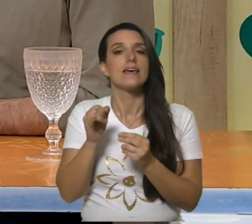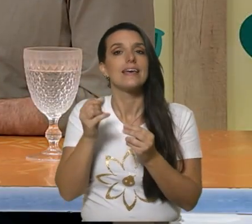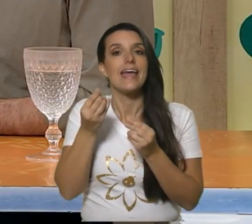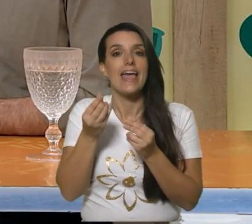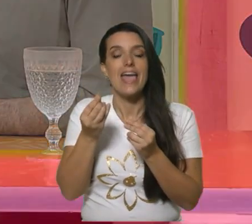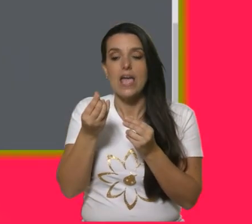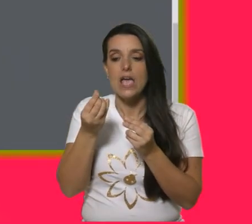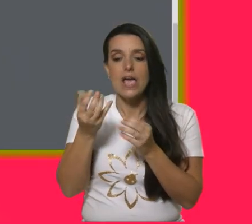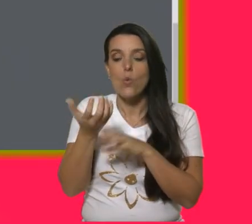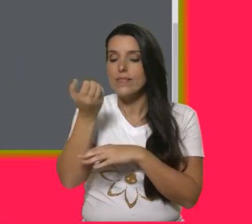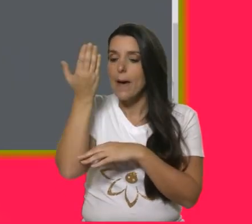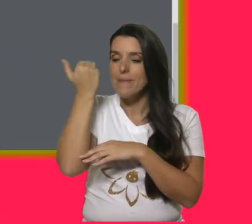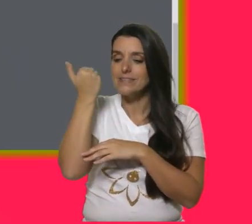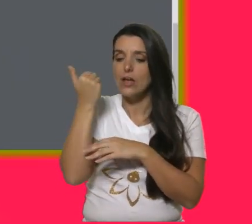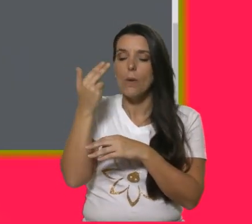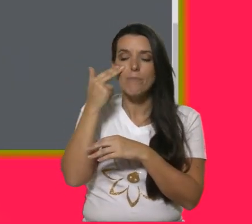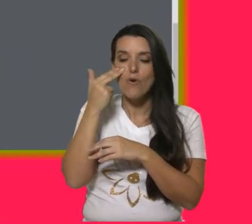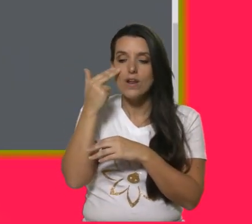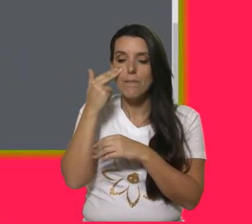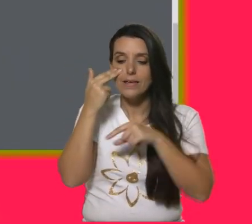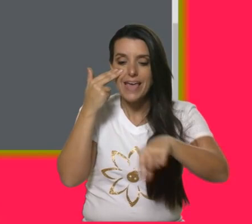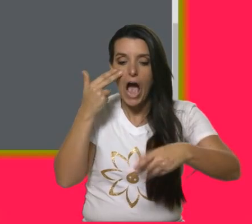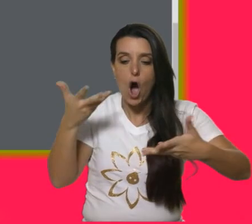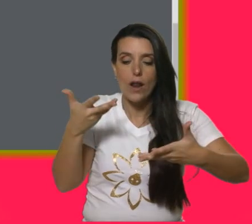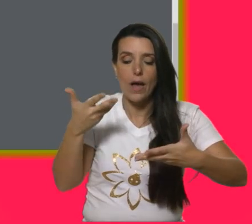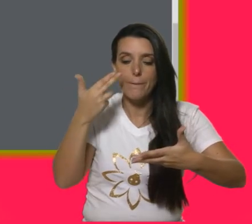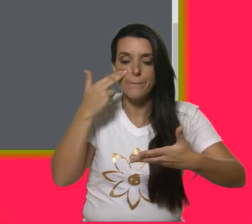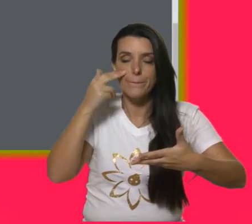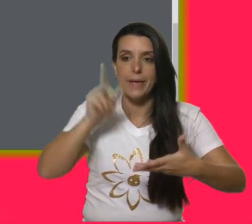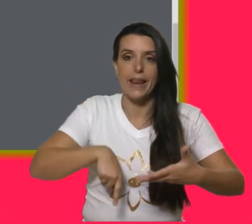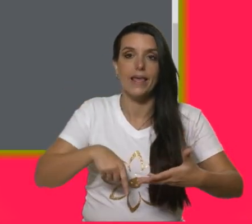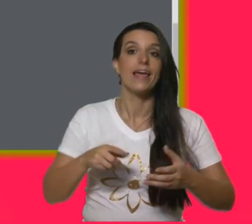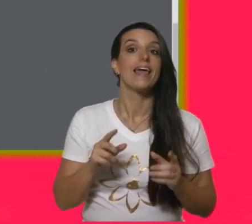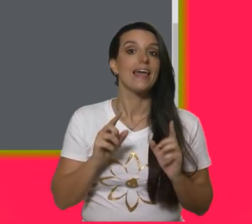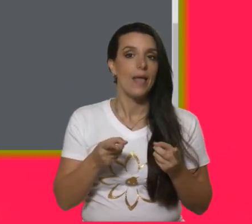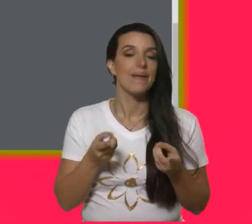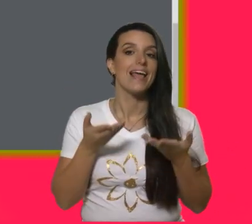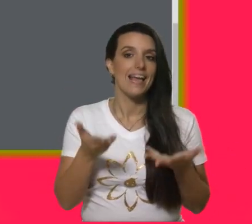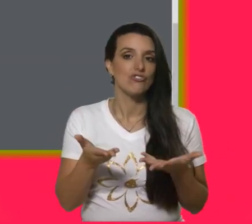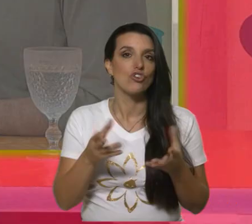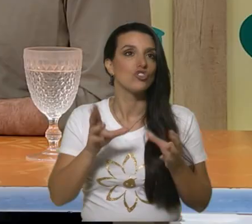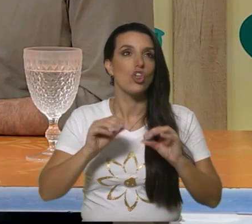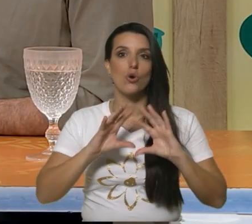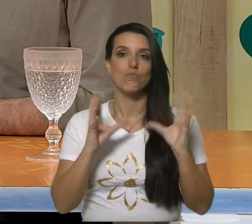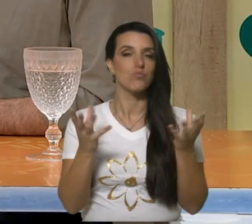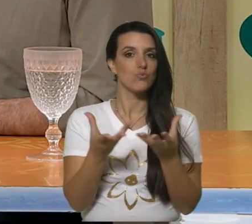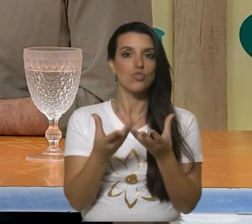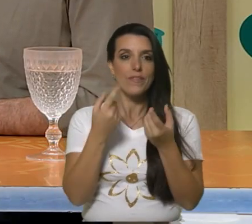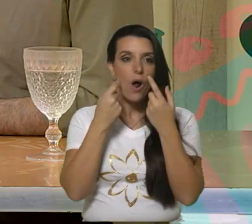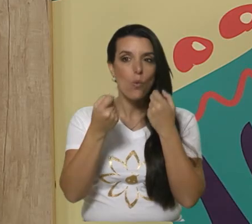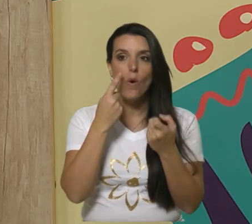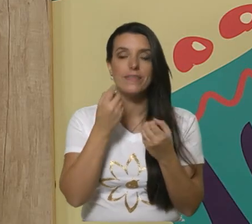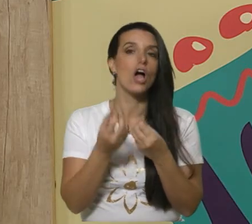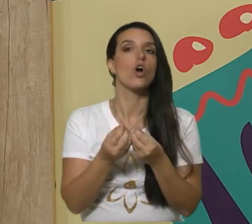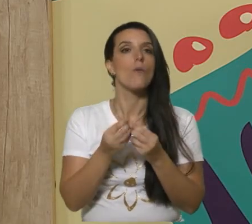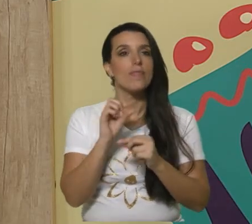encontrar incidentes del pasado que están afectando el presente entonces también tiene que ver con todo ese mundo tiene que ver con todo ese mundo y cómo